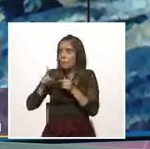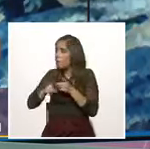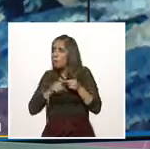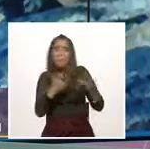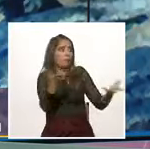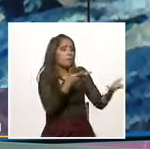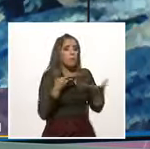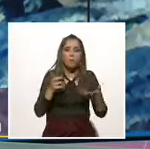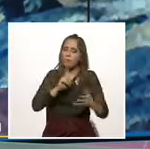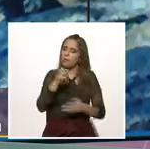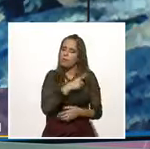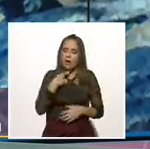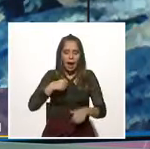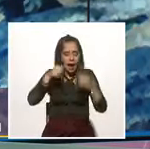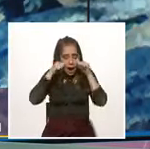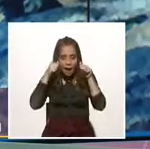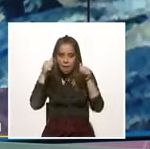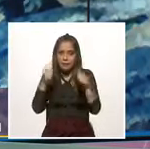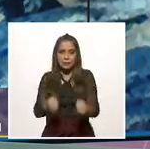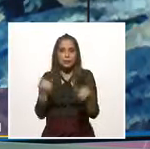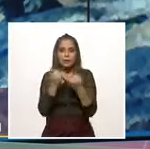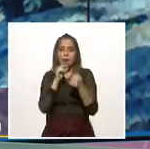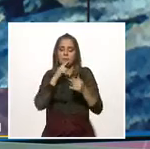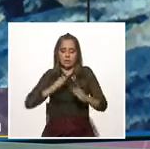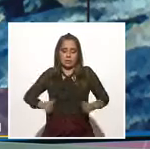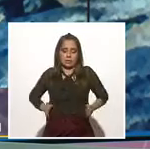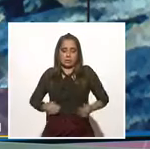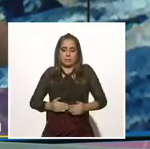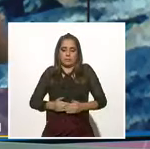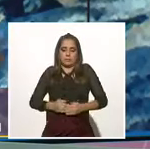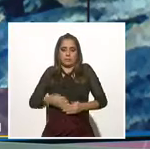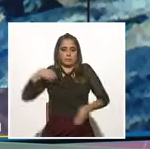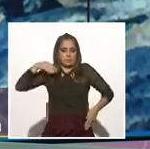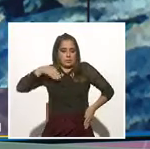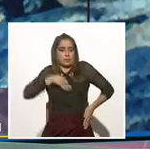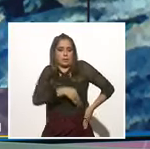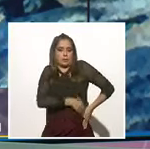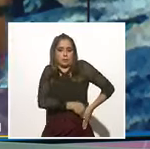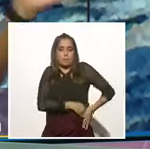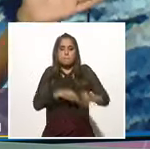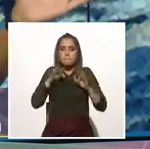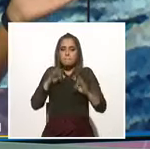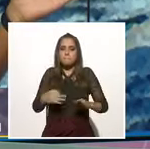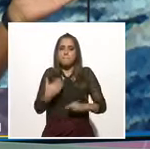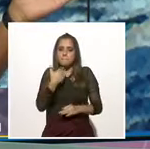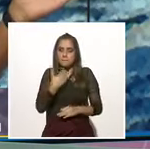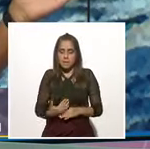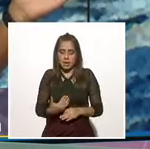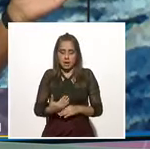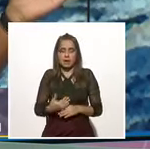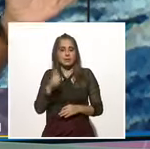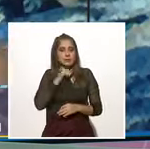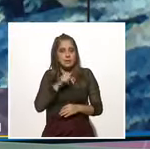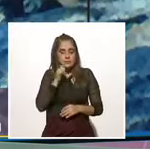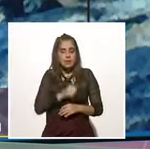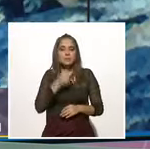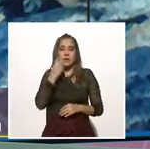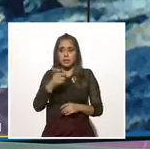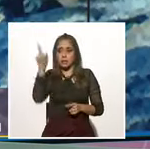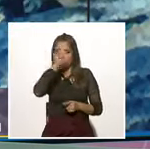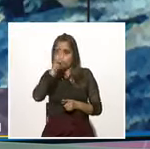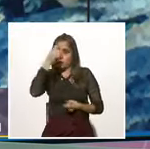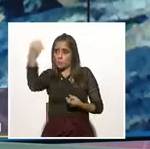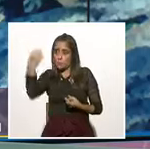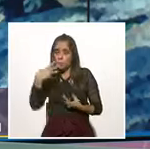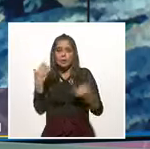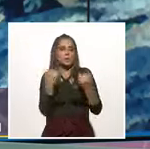cinturón de seguridad, nunca van a omitir darte la información de cómo colocarte el cinturón y en dónde quedan las salidas de emergencia. Quizás para aquel